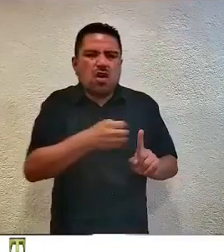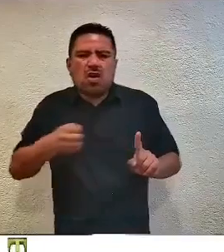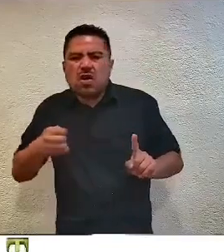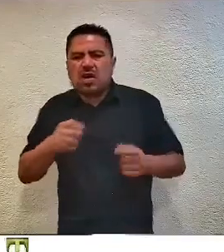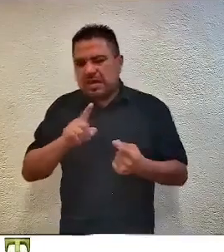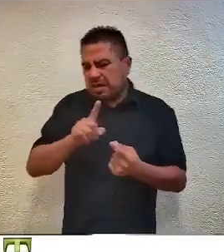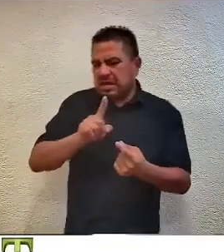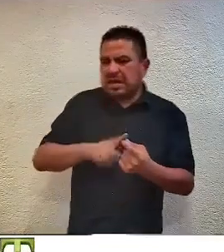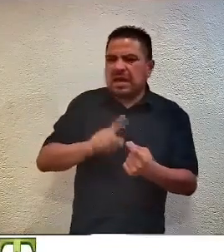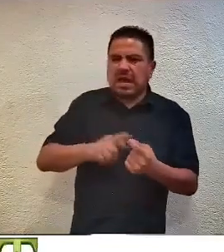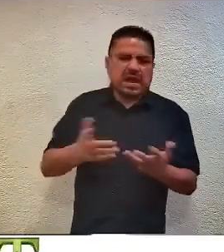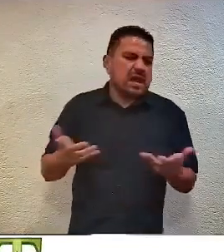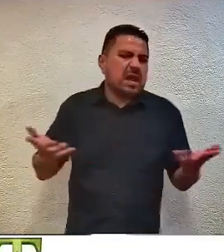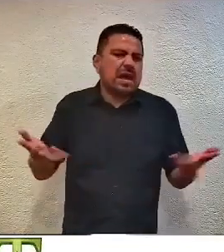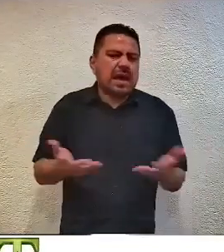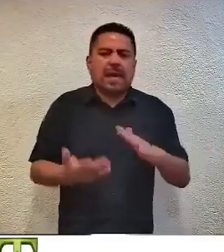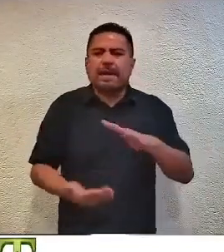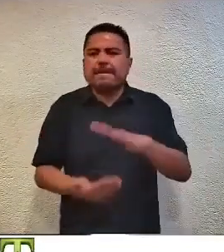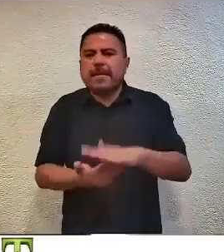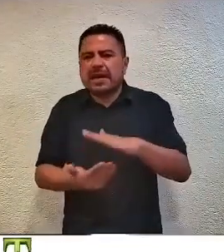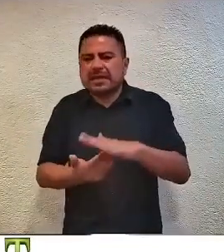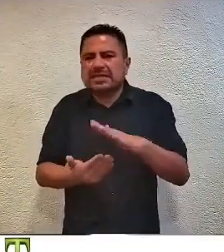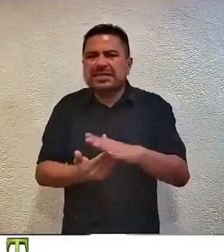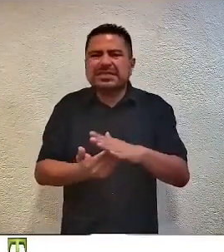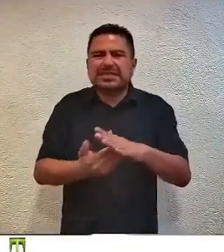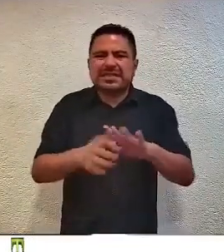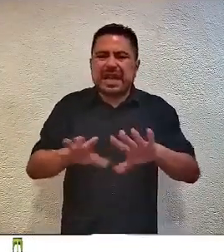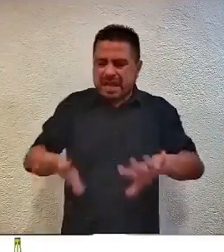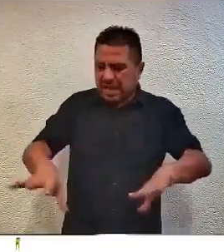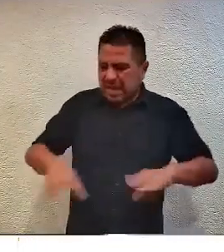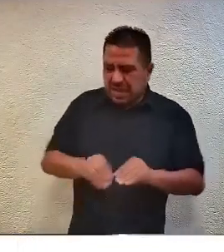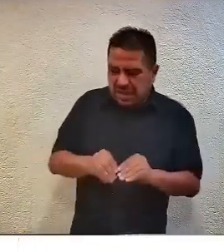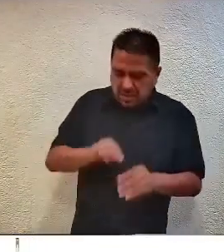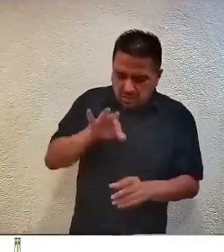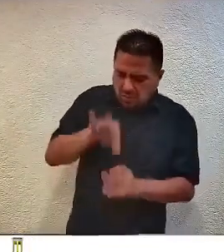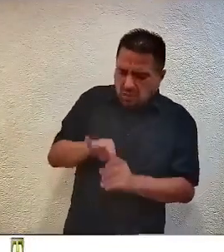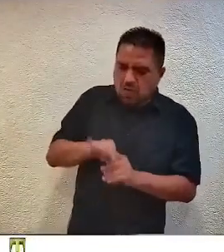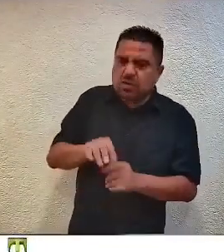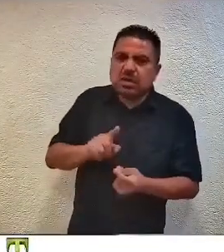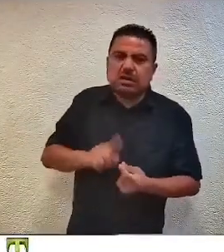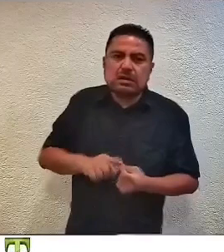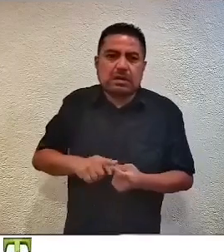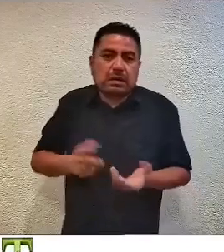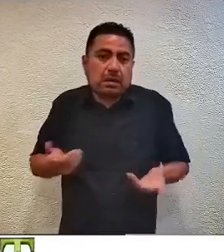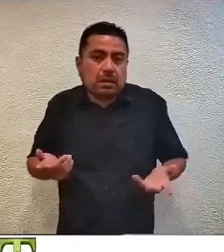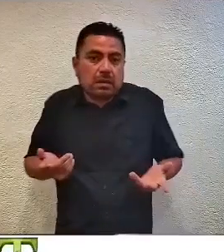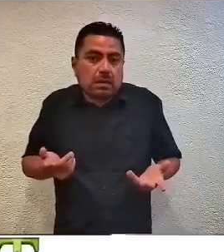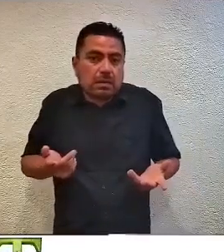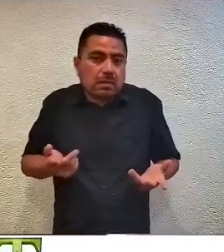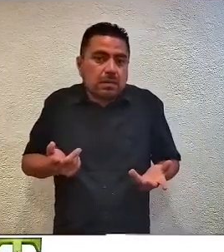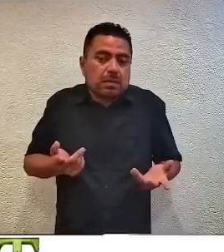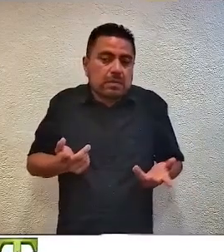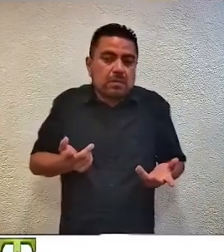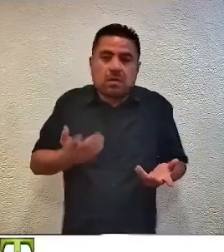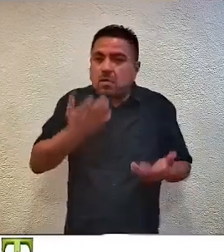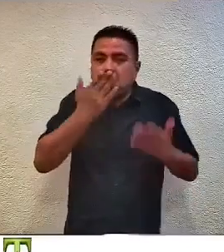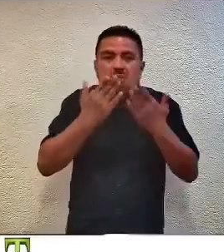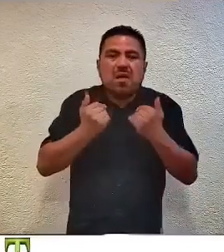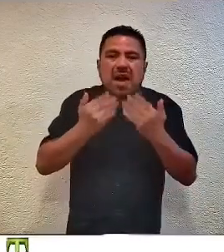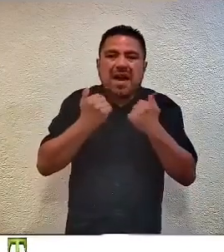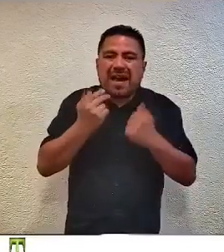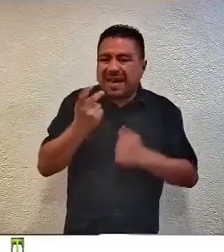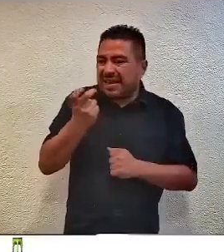quién había realizado la mesa de recepción de los votos. Y entonces, como no teníamos